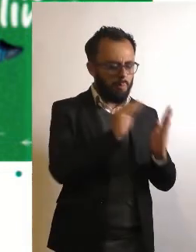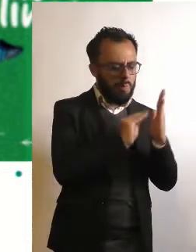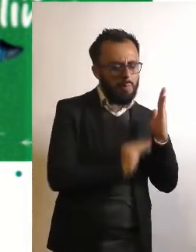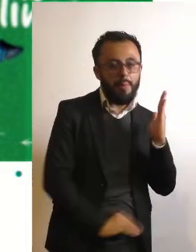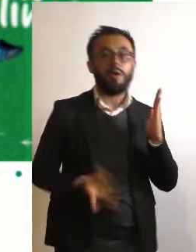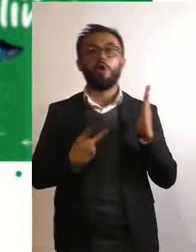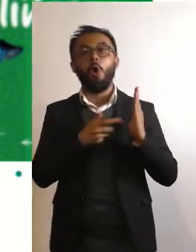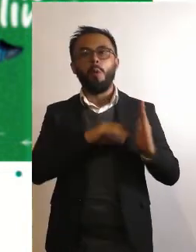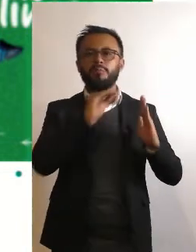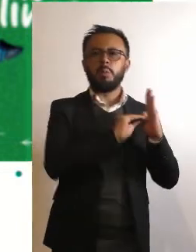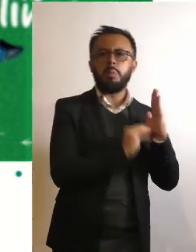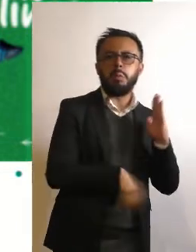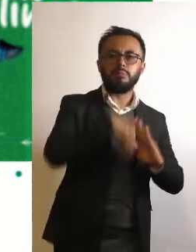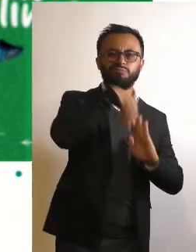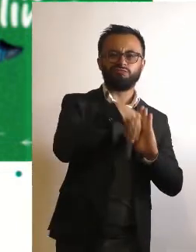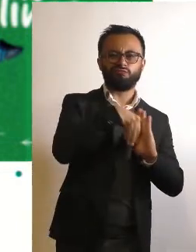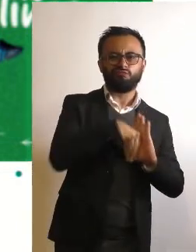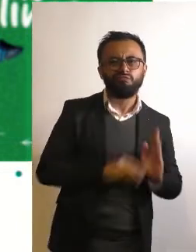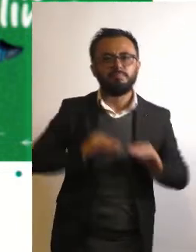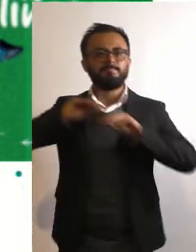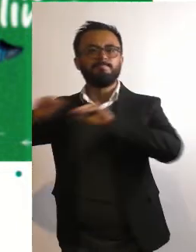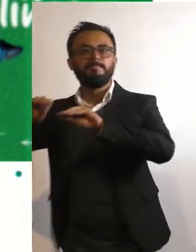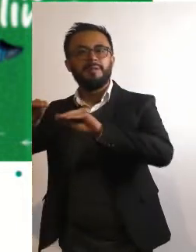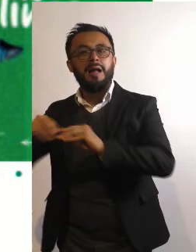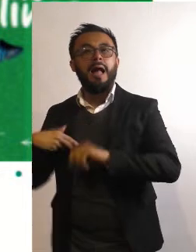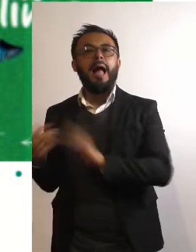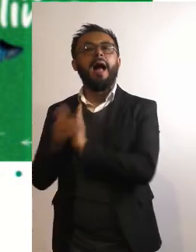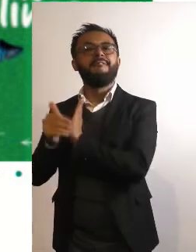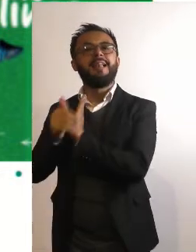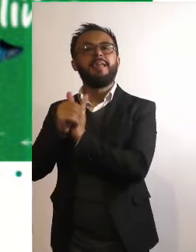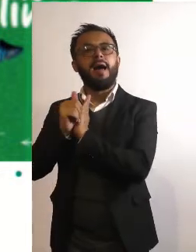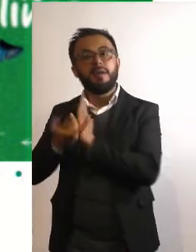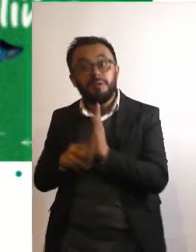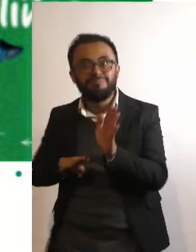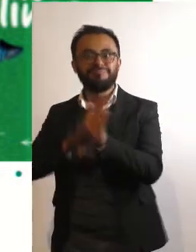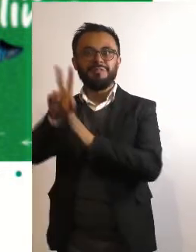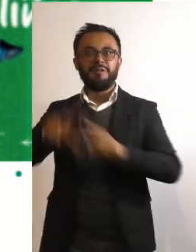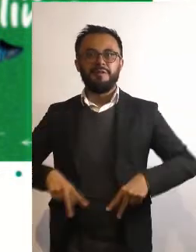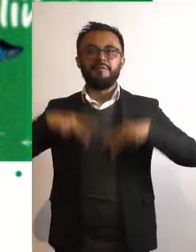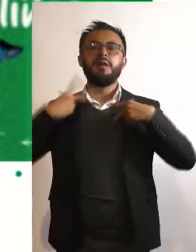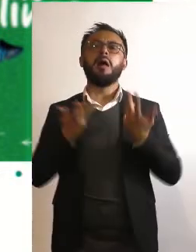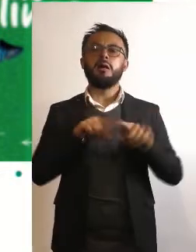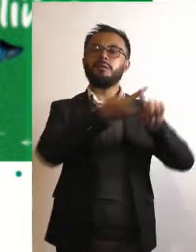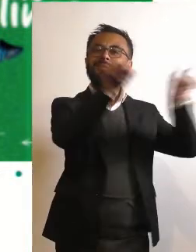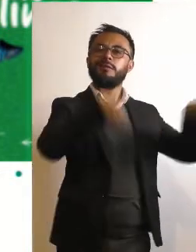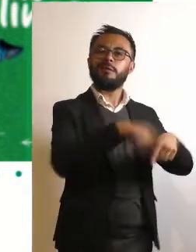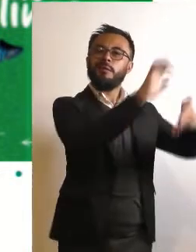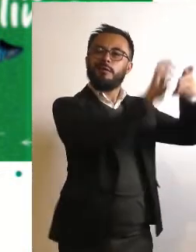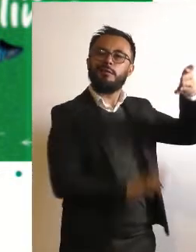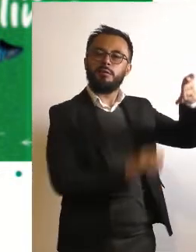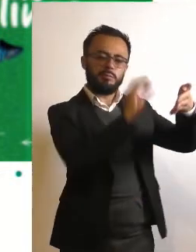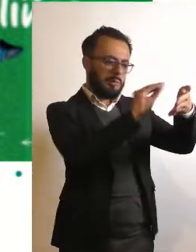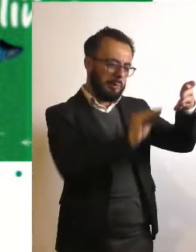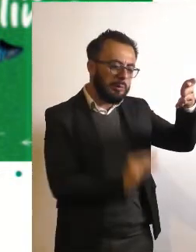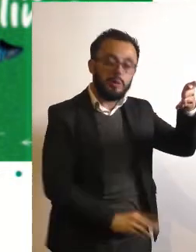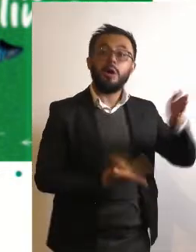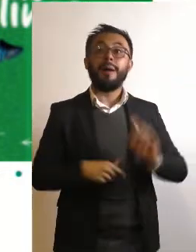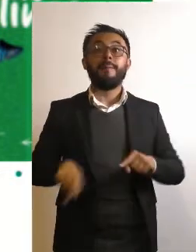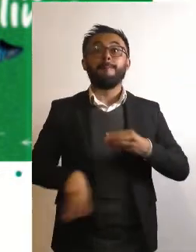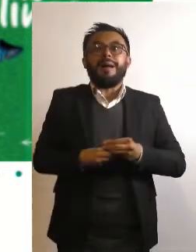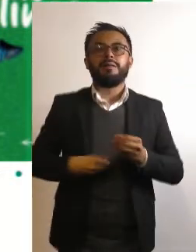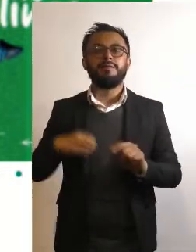a nivel de los silos, se adaptaron y se desarrollaron talleres virtuales con contenidos de promoción y prevención, impactando